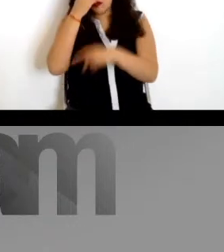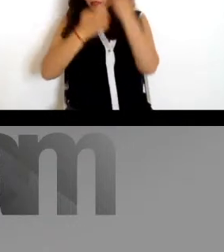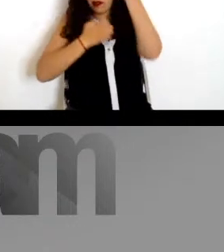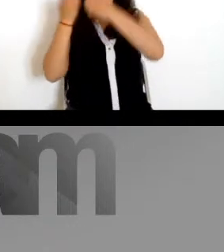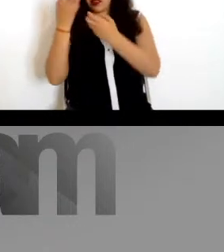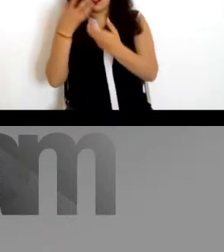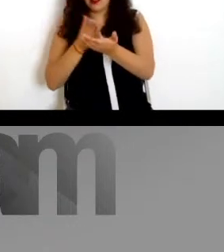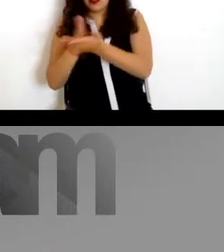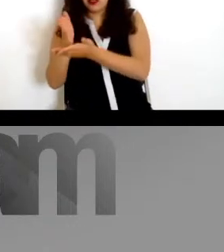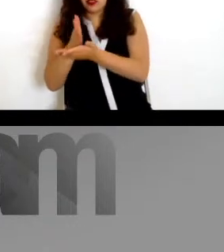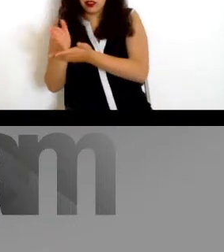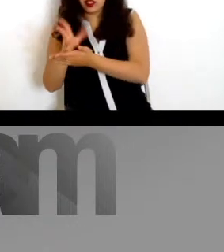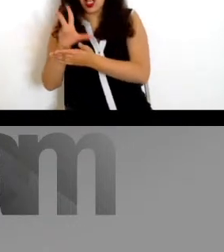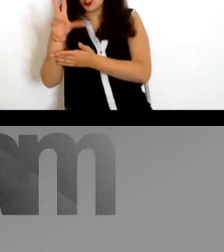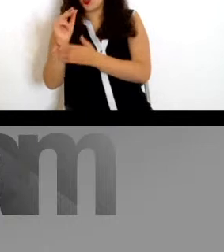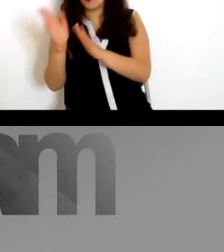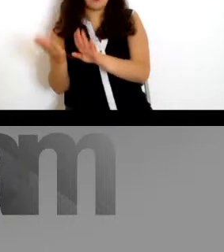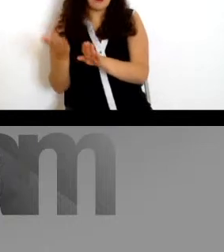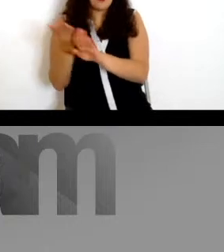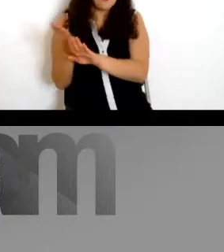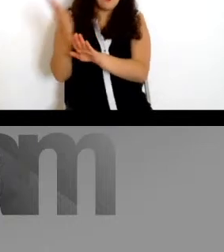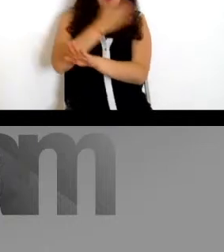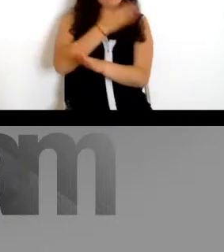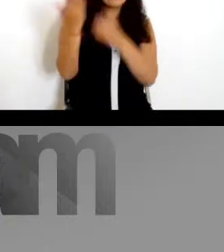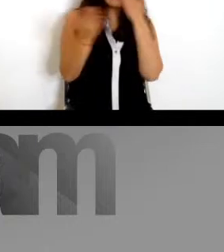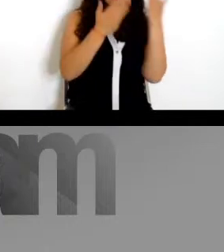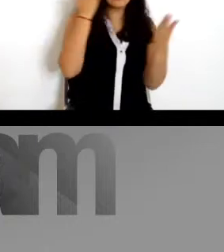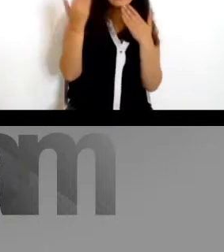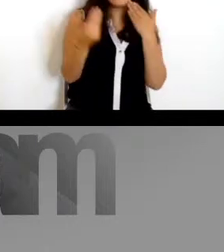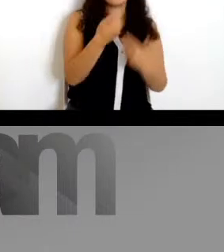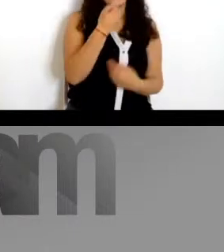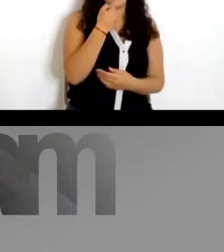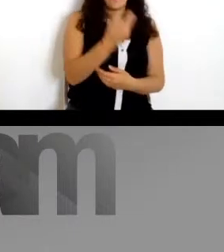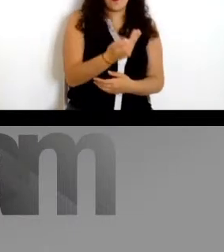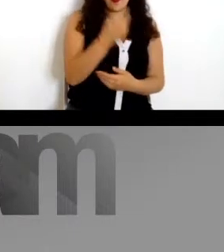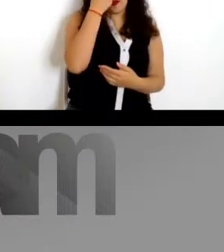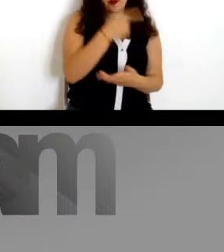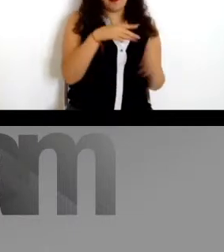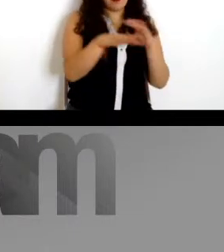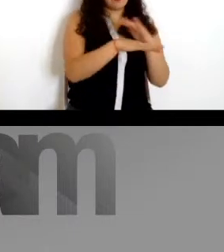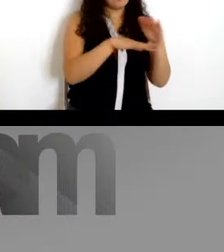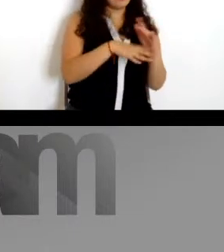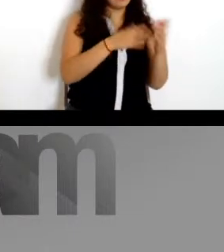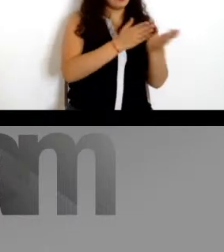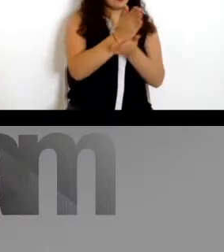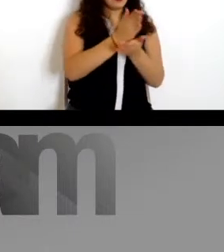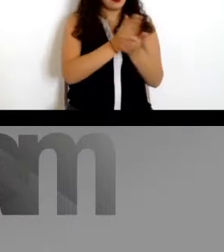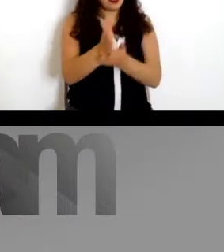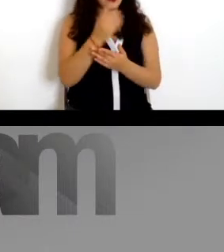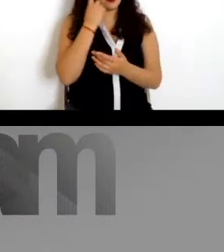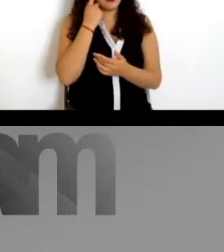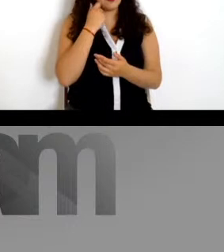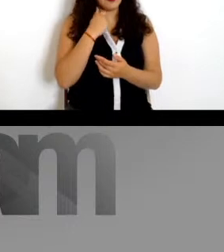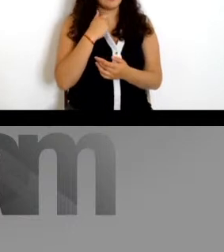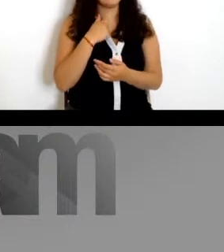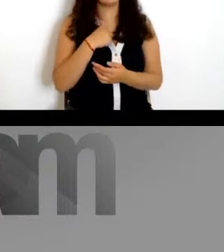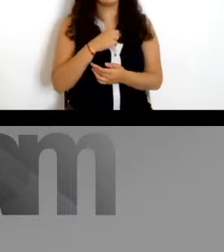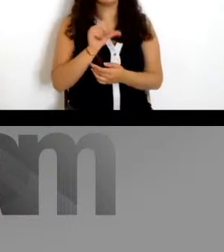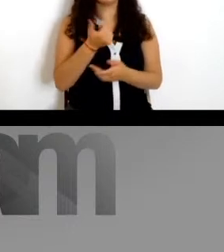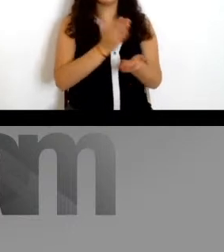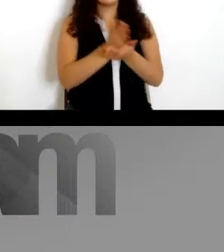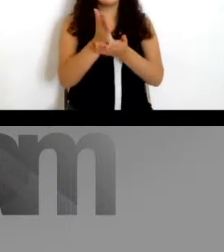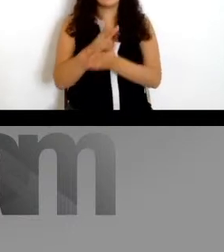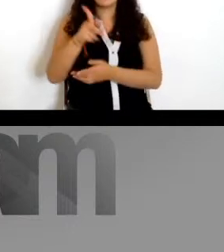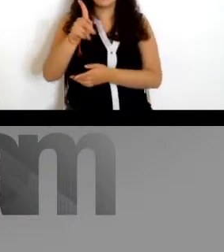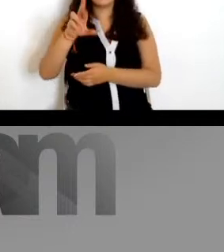formando nuevos arquitectos y arquitectas conocedores del principio que es la accesibilidad. Otro ejemplo también sería Proacceso,